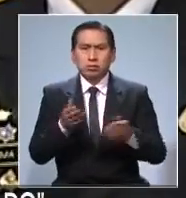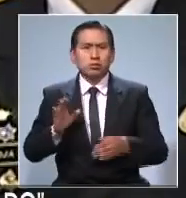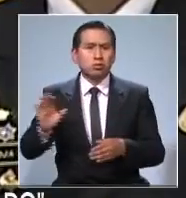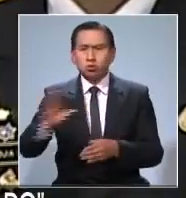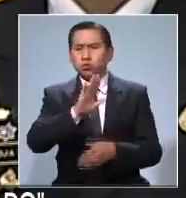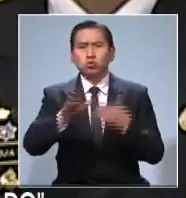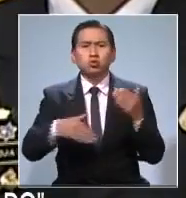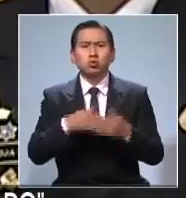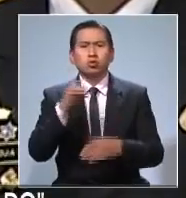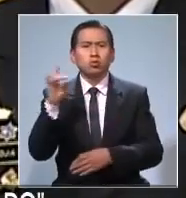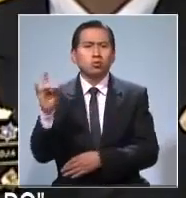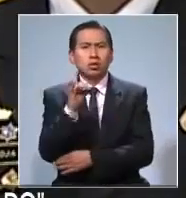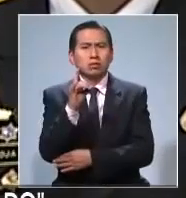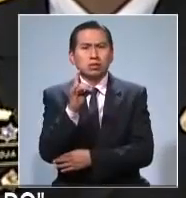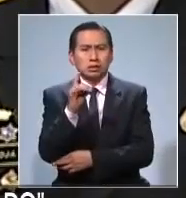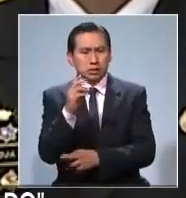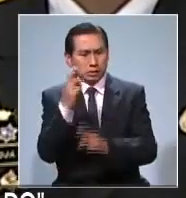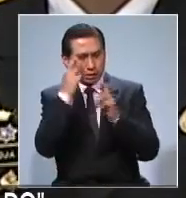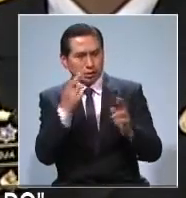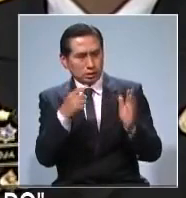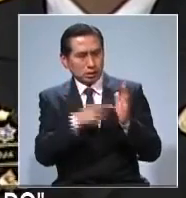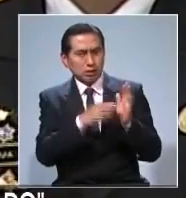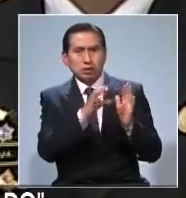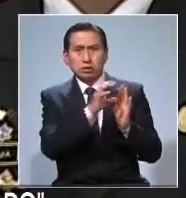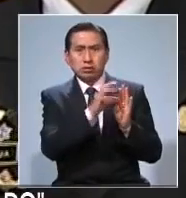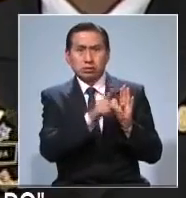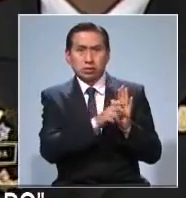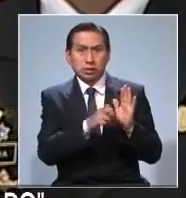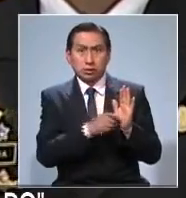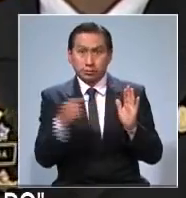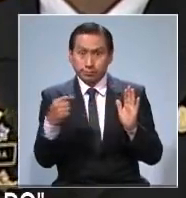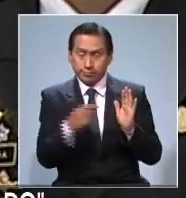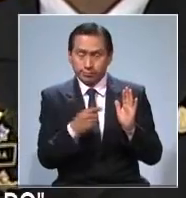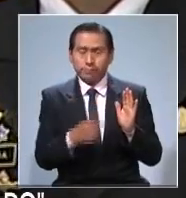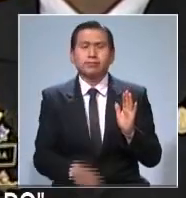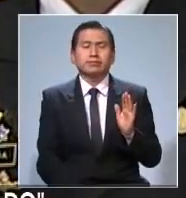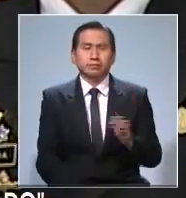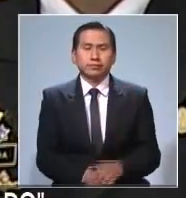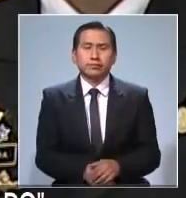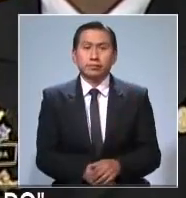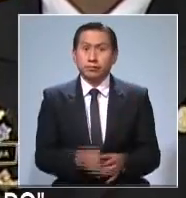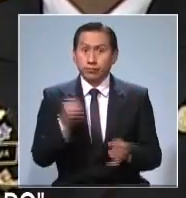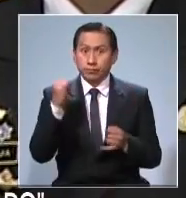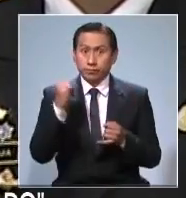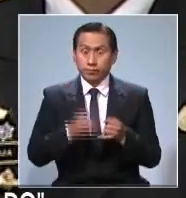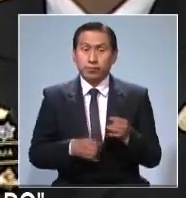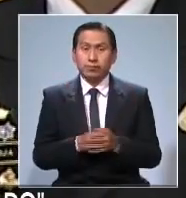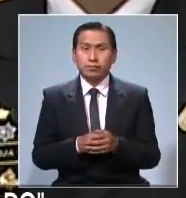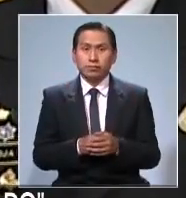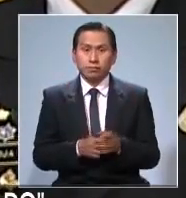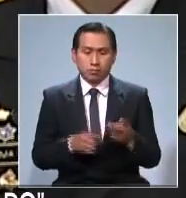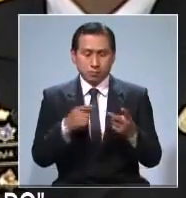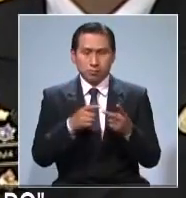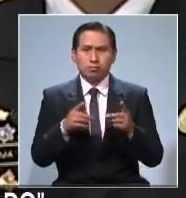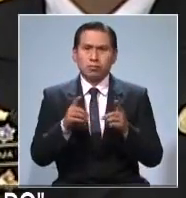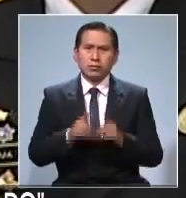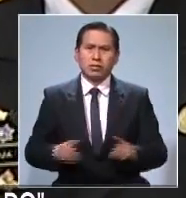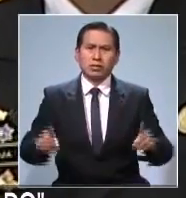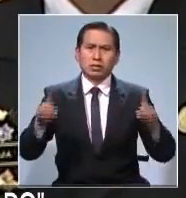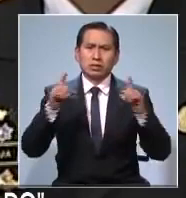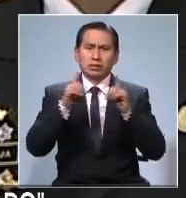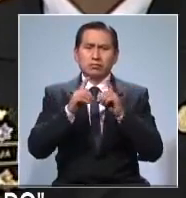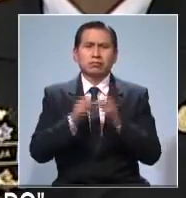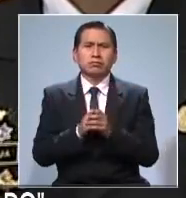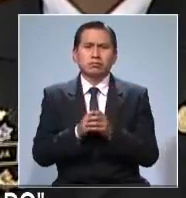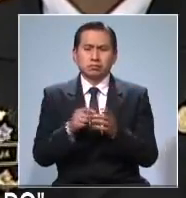pueblo y enmarcados en nuestra constitución. Y finalmente, la dignidad.